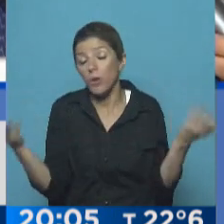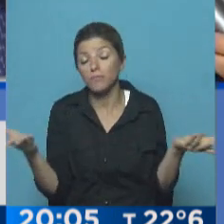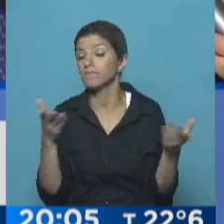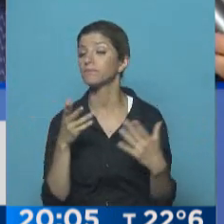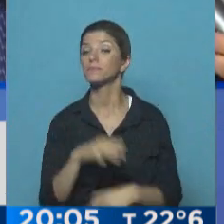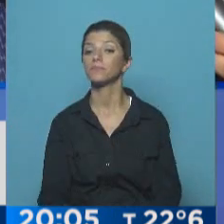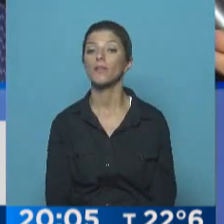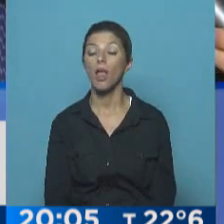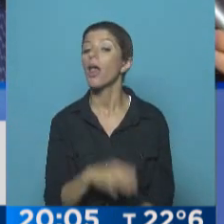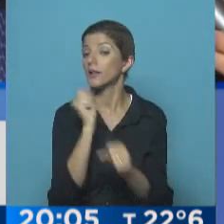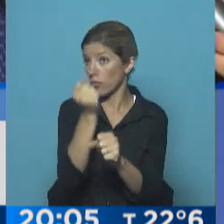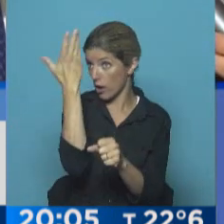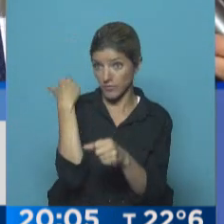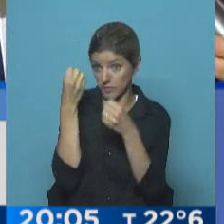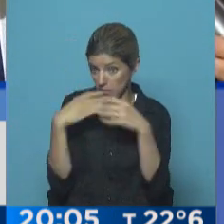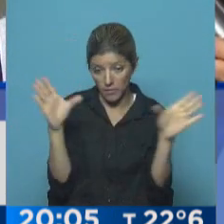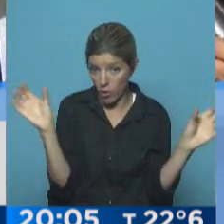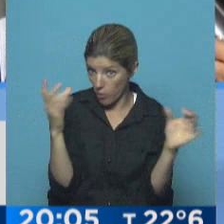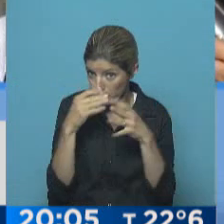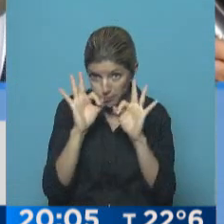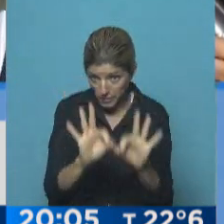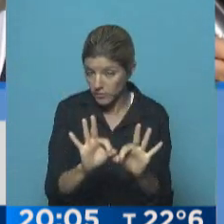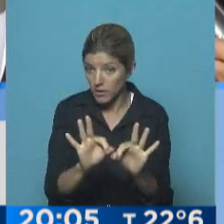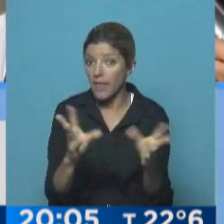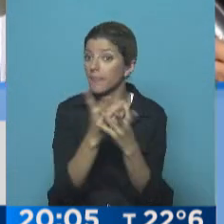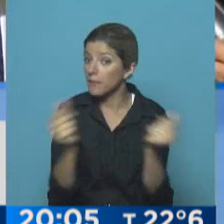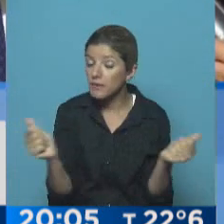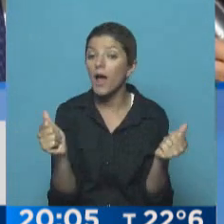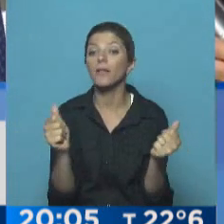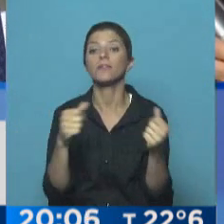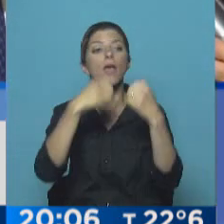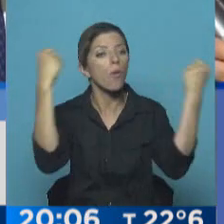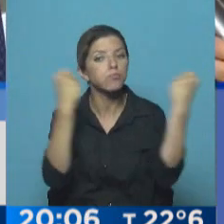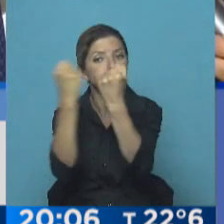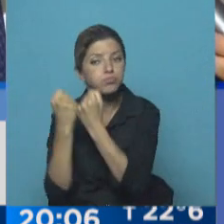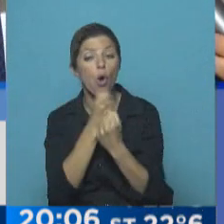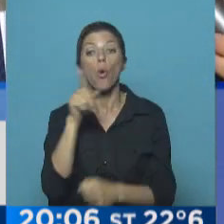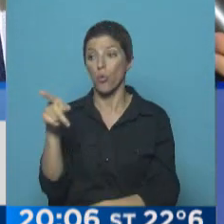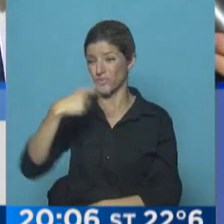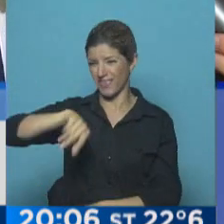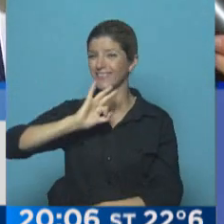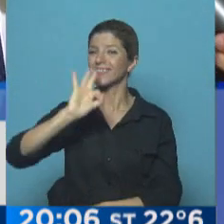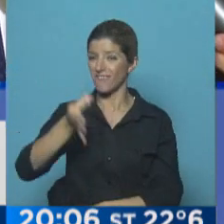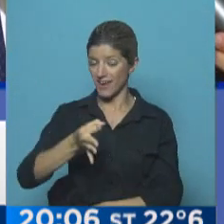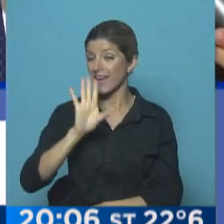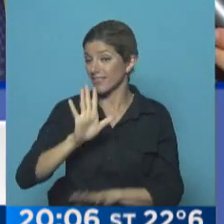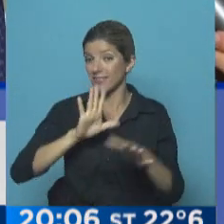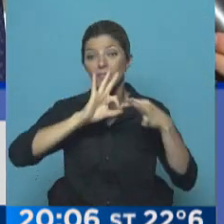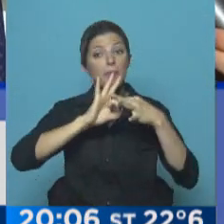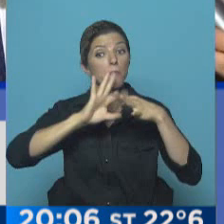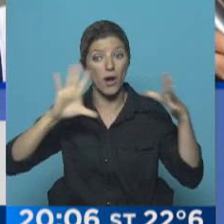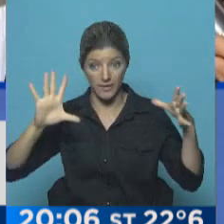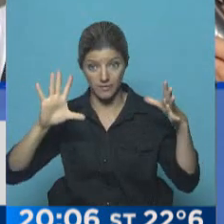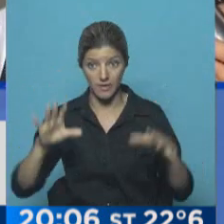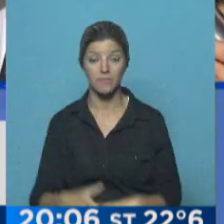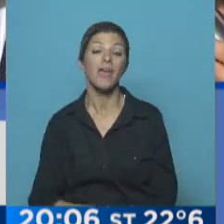trabajo que se había iniciado, se construyó el quórum necesario. Ustedes saben que es parte de la vida de la democracia. A mí me